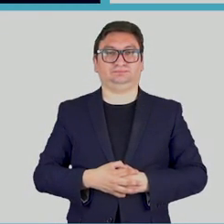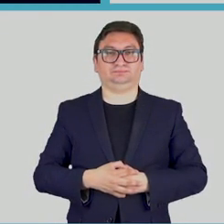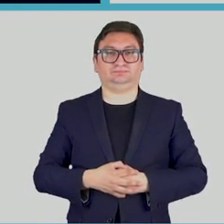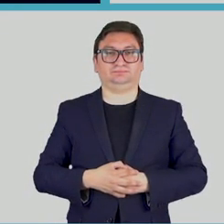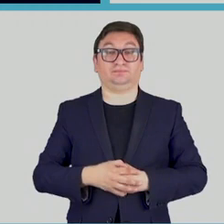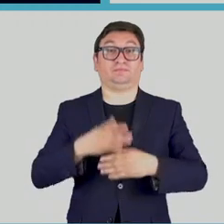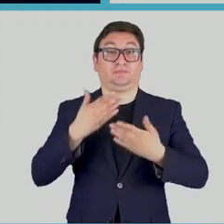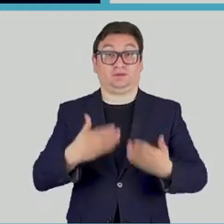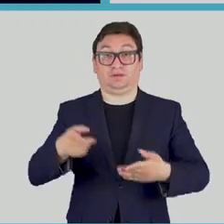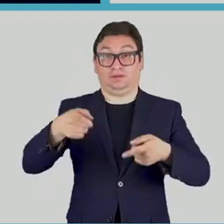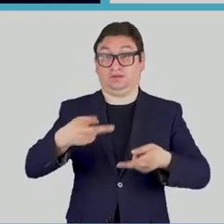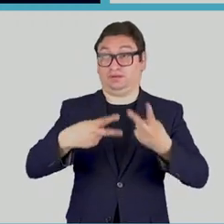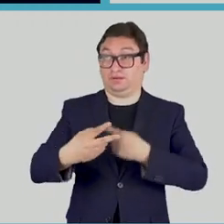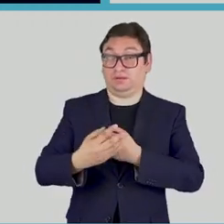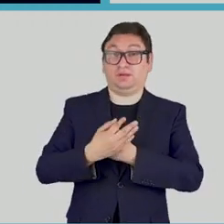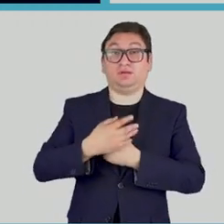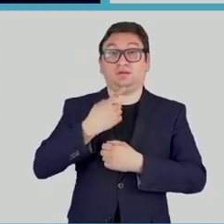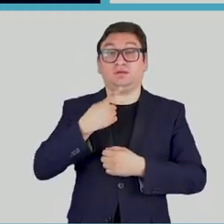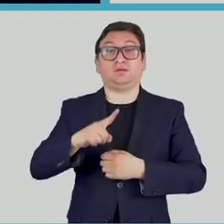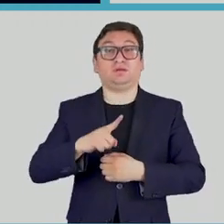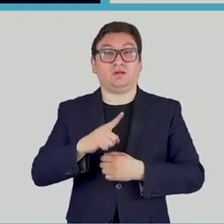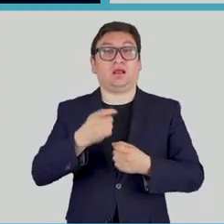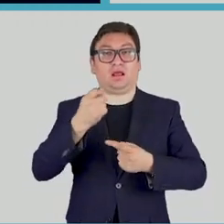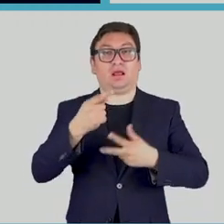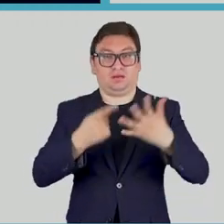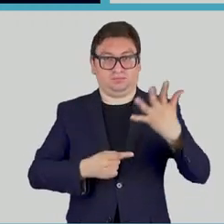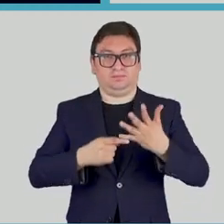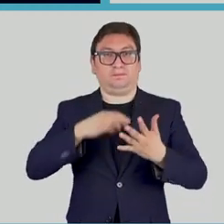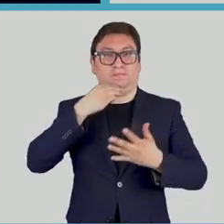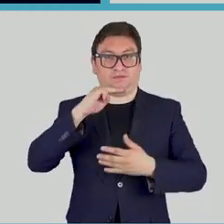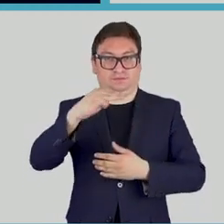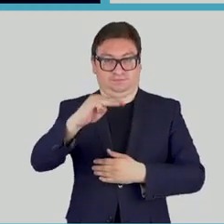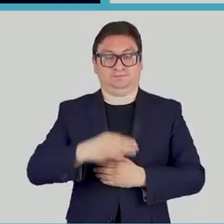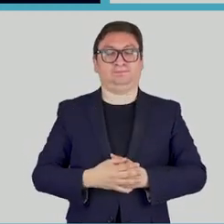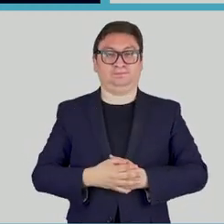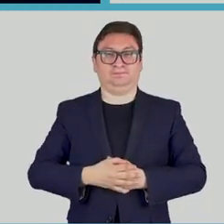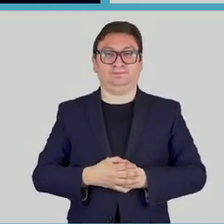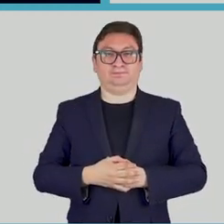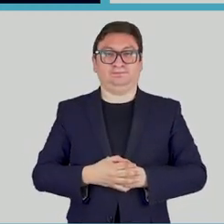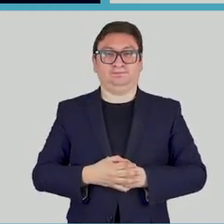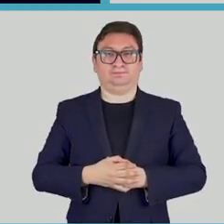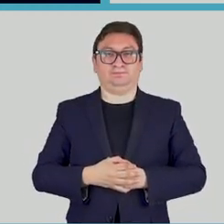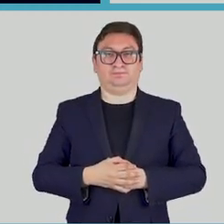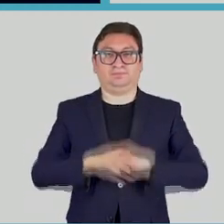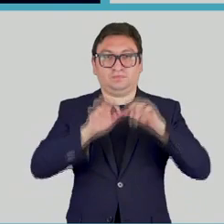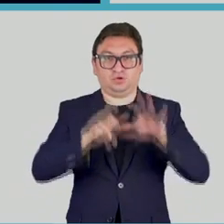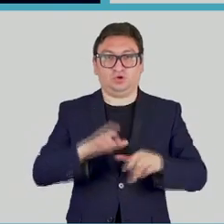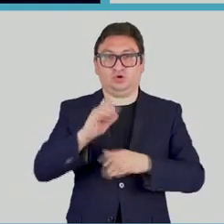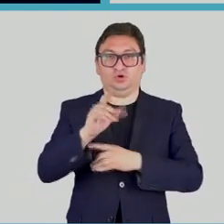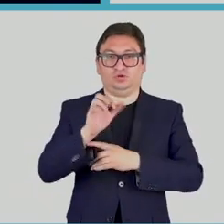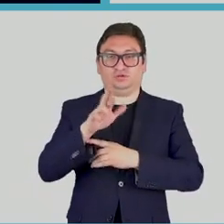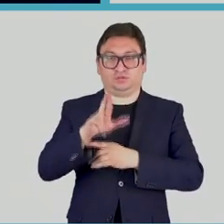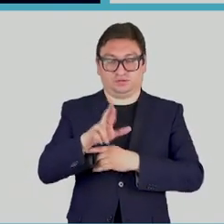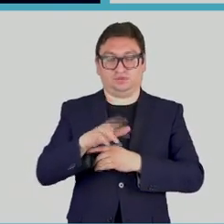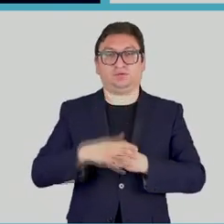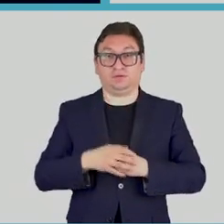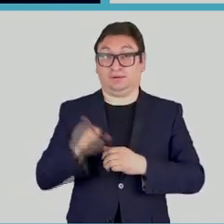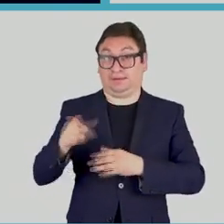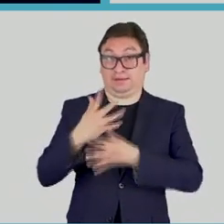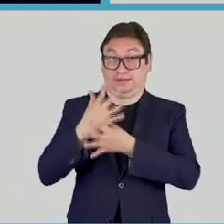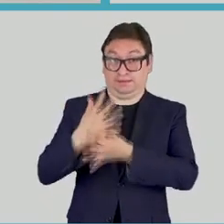bien a esta defensoría llegaron algunos de estos mensajes no se escribió Óscar